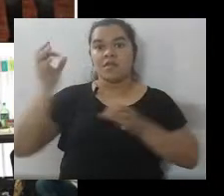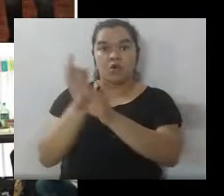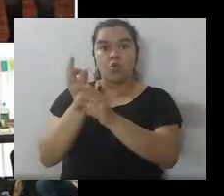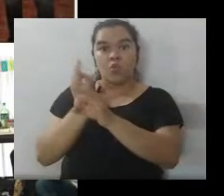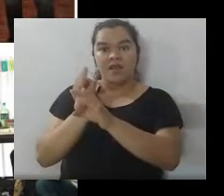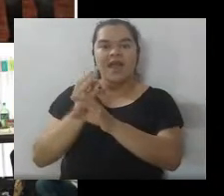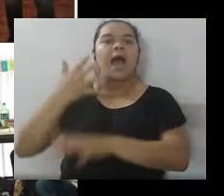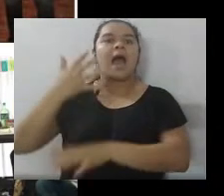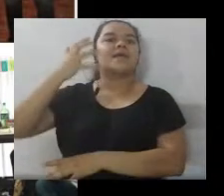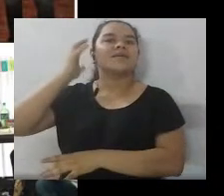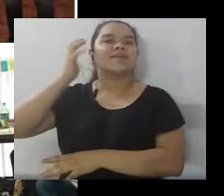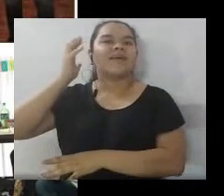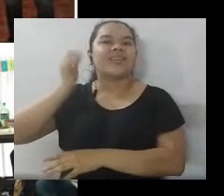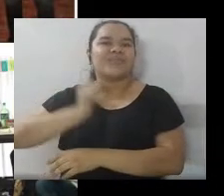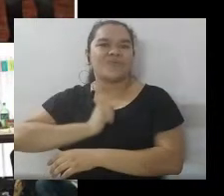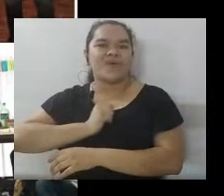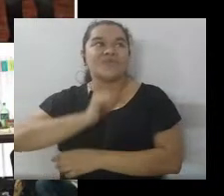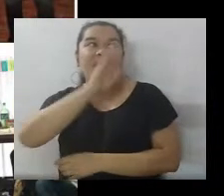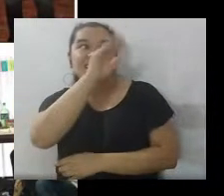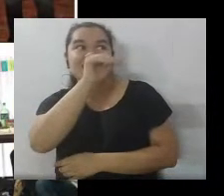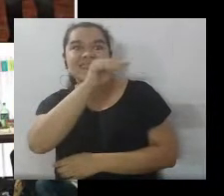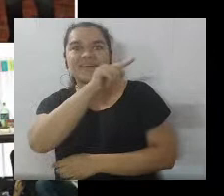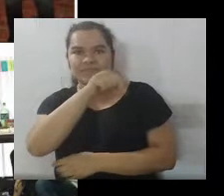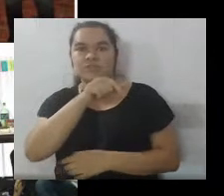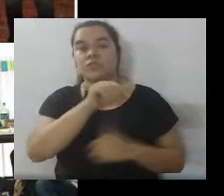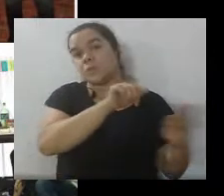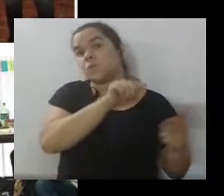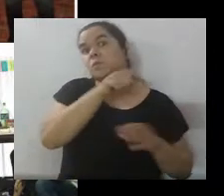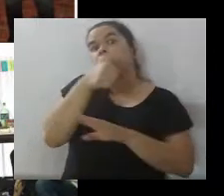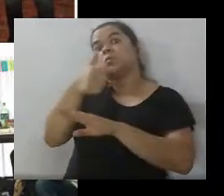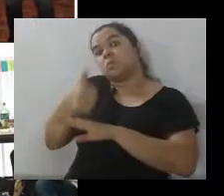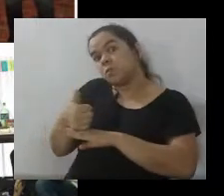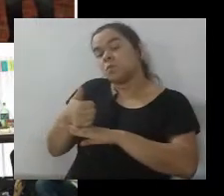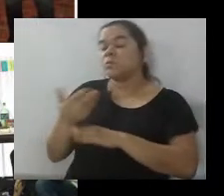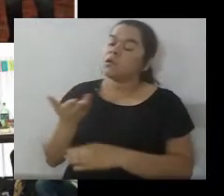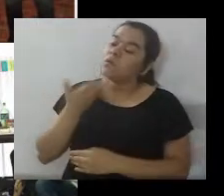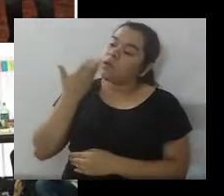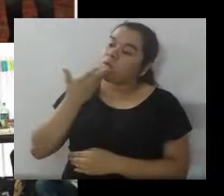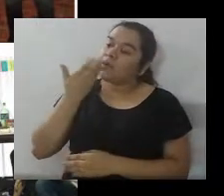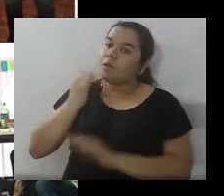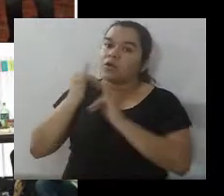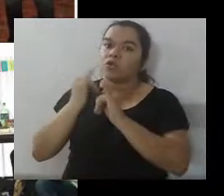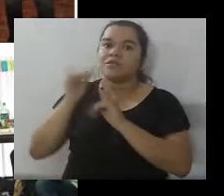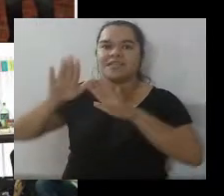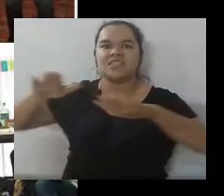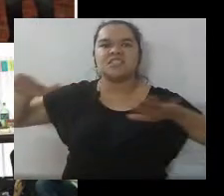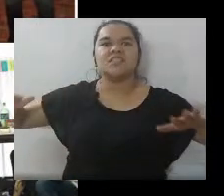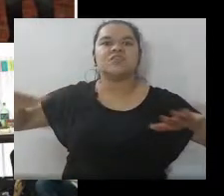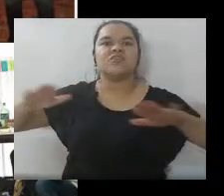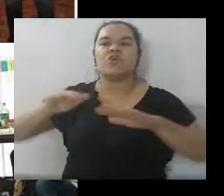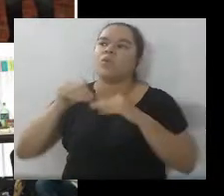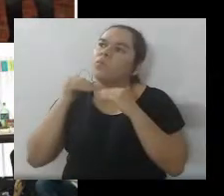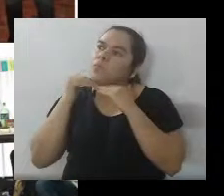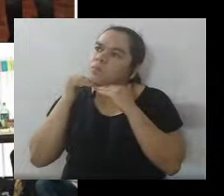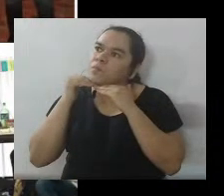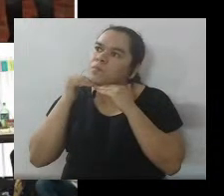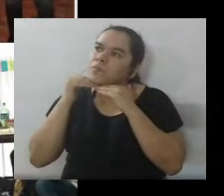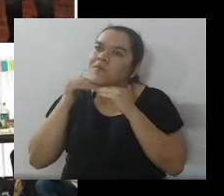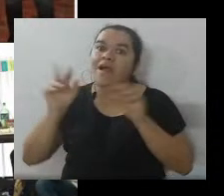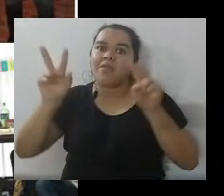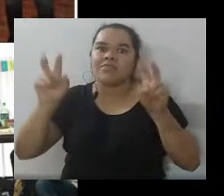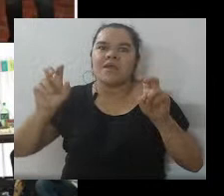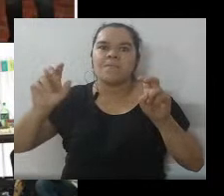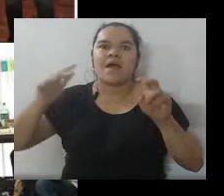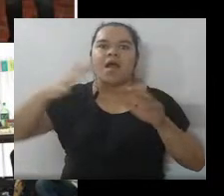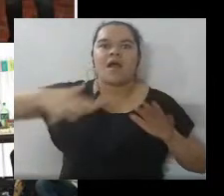los chicos y yo desarrollé una temática relacionada, ¿sí?, al ambiente. Y